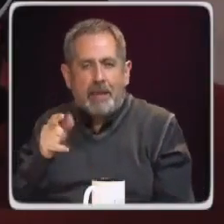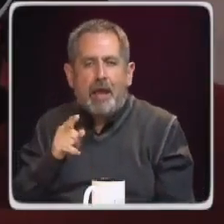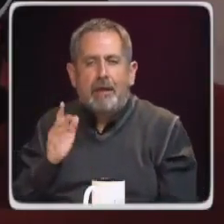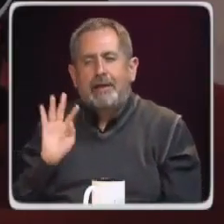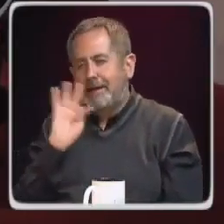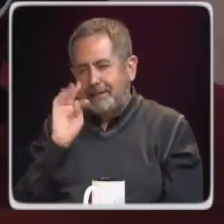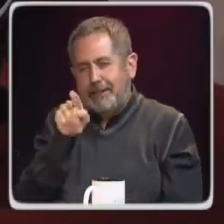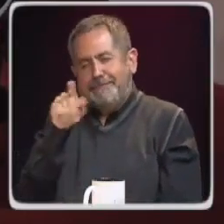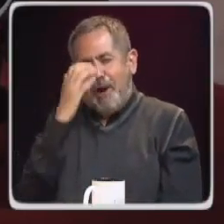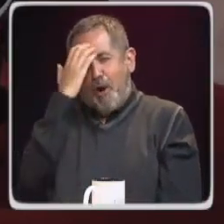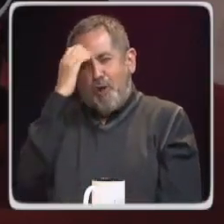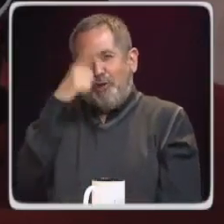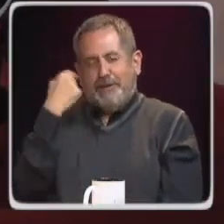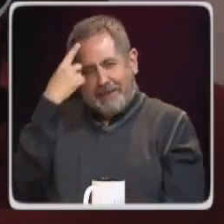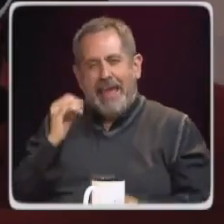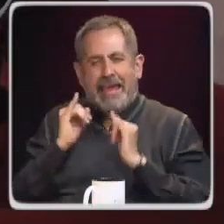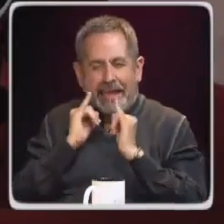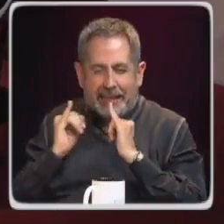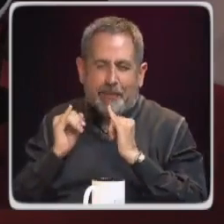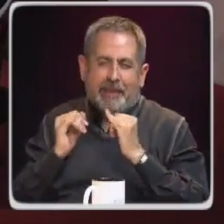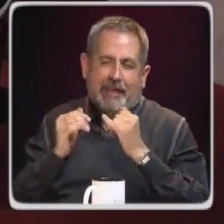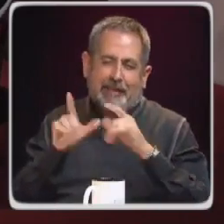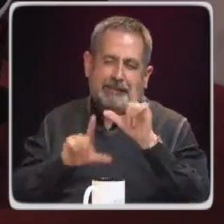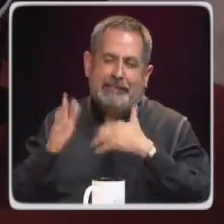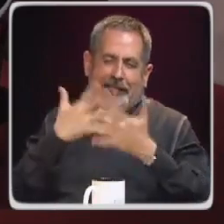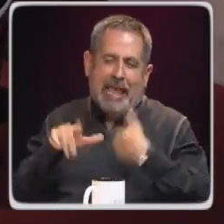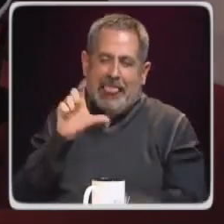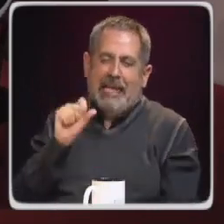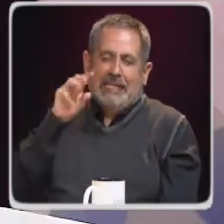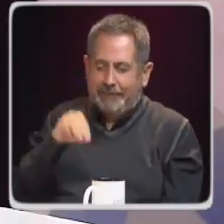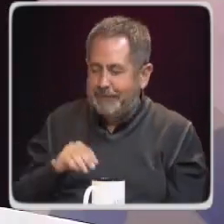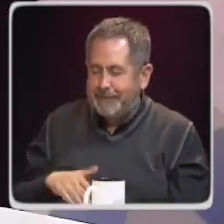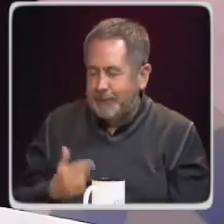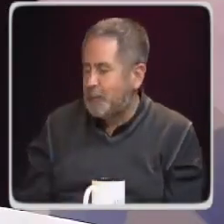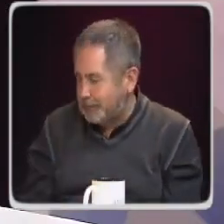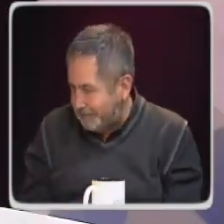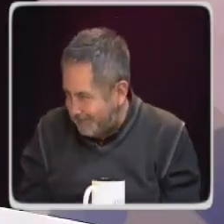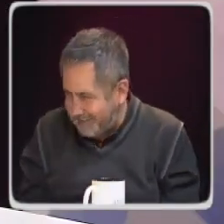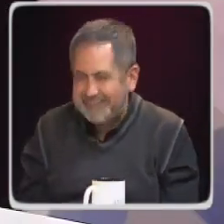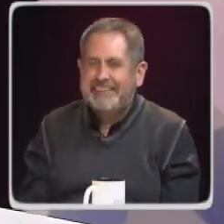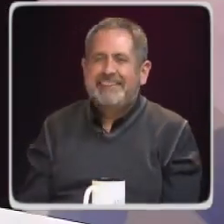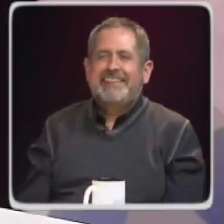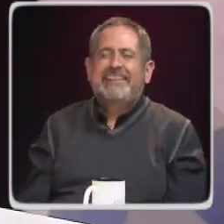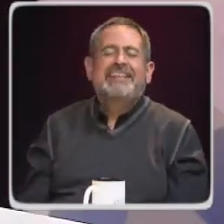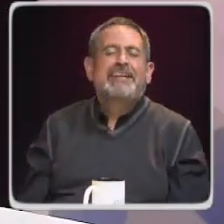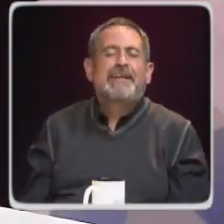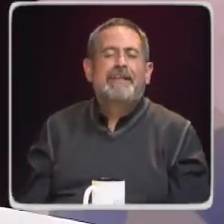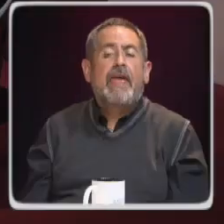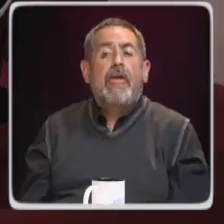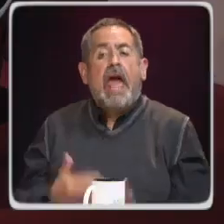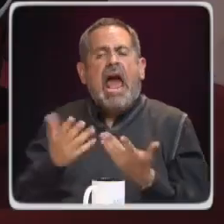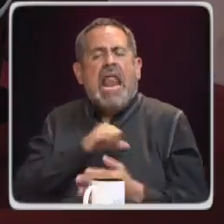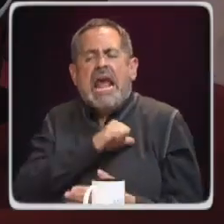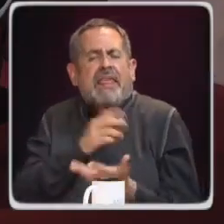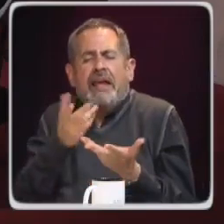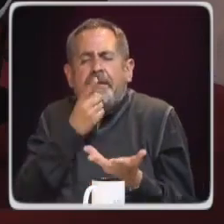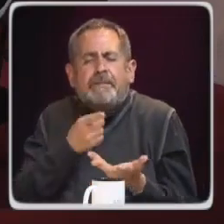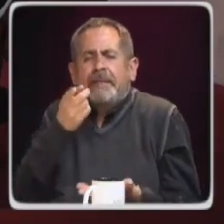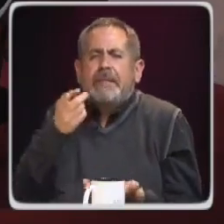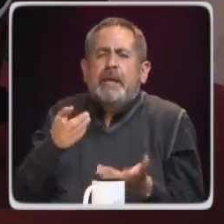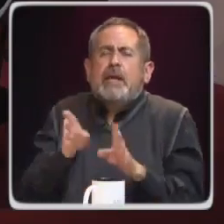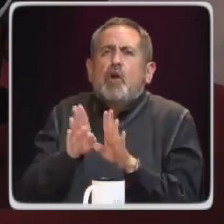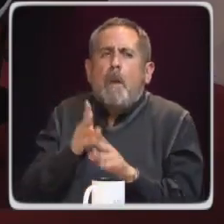usted seguramente identifica, intérprete de lengua de señas mexicana. Gracias, Daniel. Con gusto. Gracias. Y Alejandra, yo